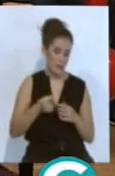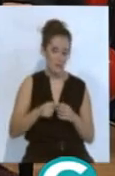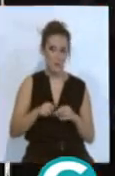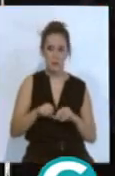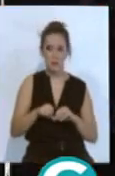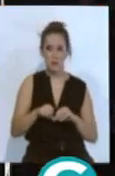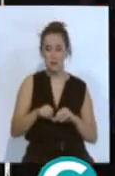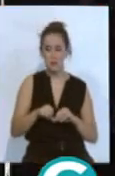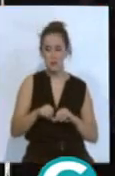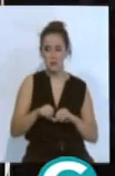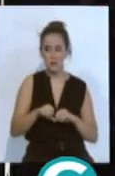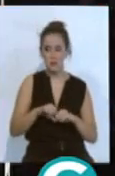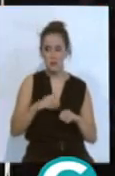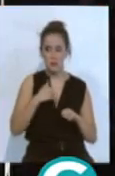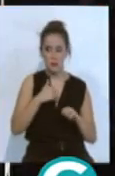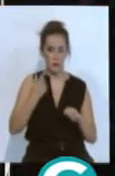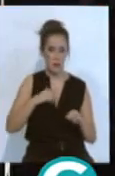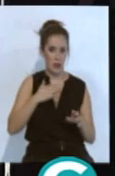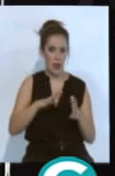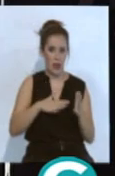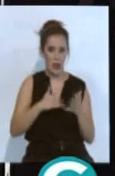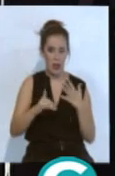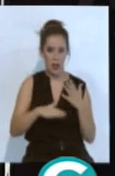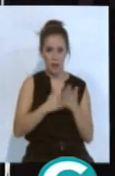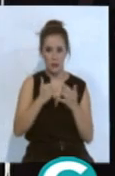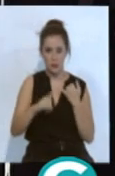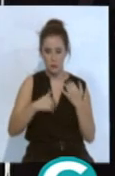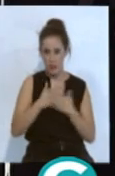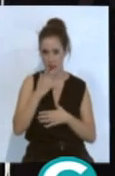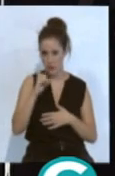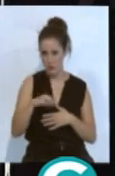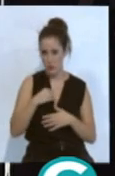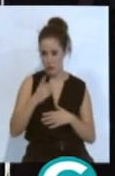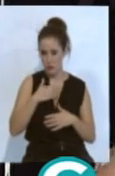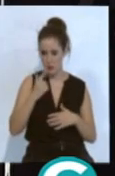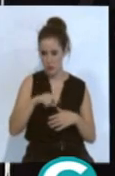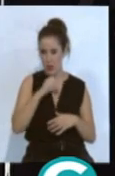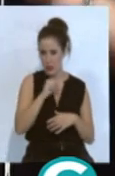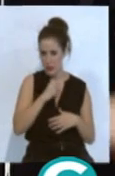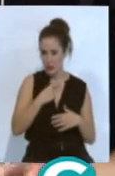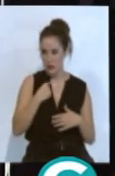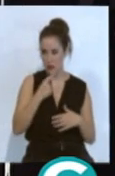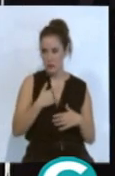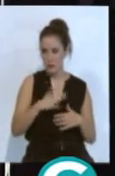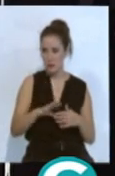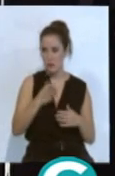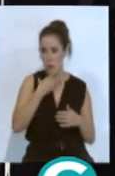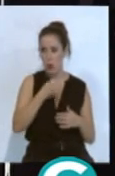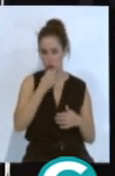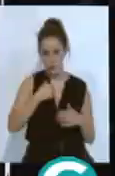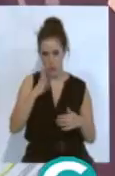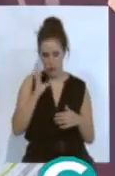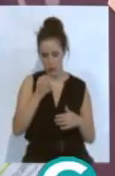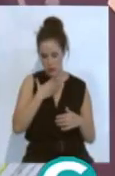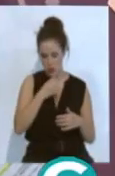dijo, yo quiero hacerlo porque yo también he estado con él hasta el último día. Y yo quiero vestirme de su batallón y cantar. Y dijimos, mira, chapó. Va a estar bonito. Eso va a estar